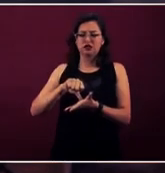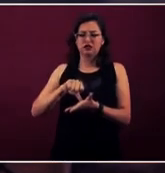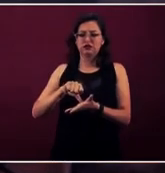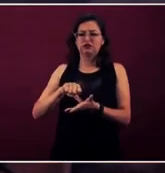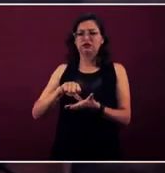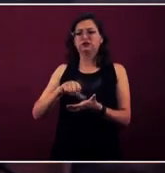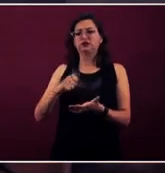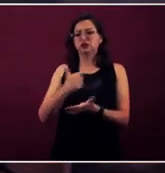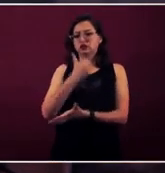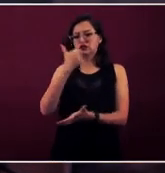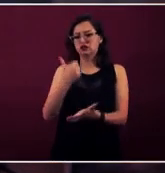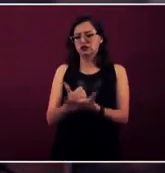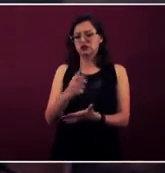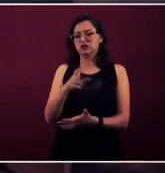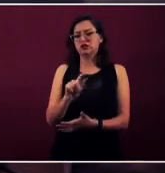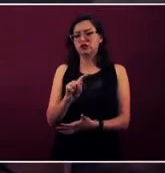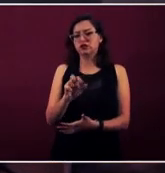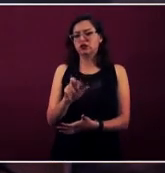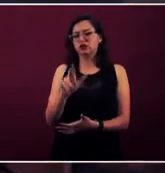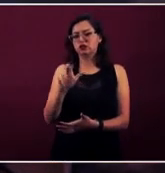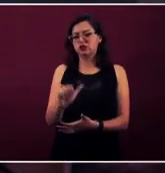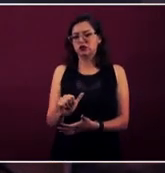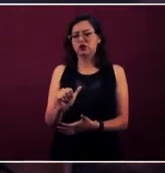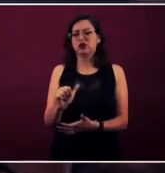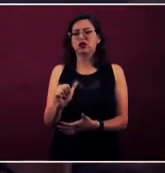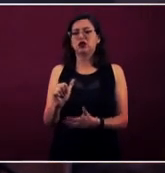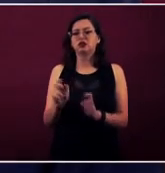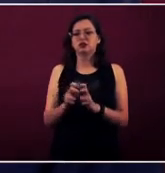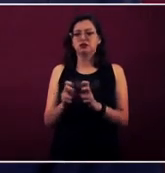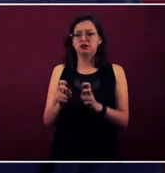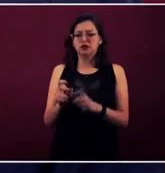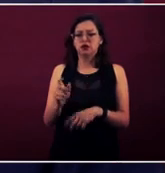Ciudad Victoria y en Madero, Tampico,